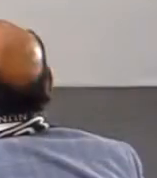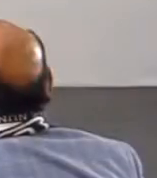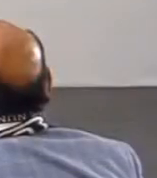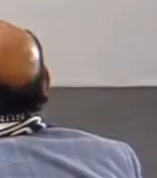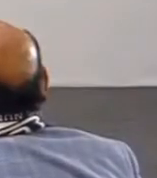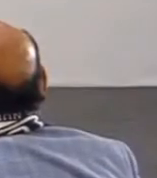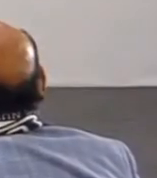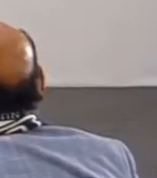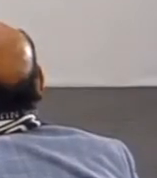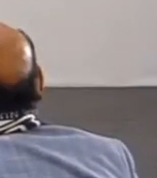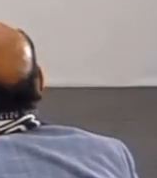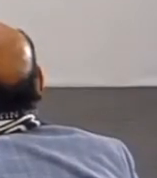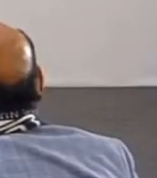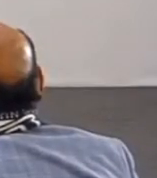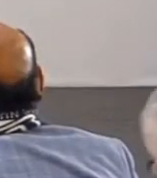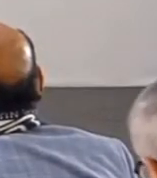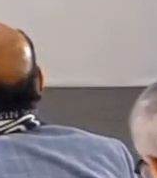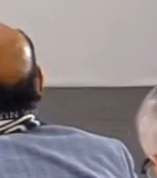o